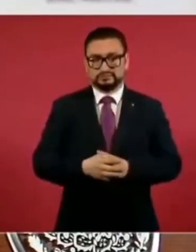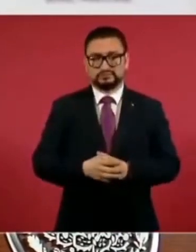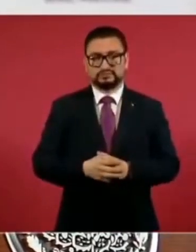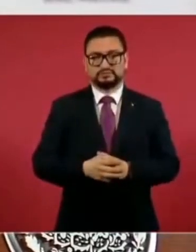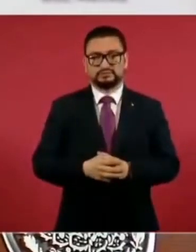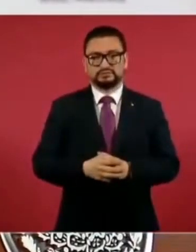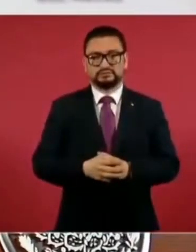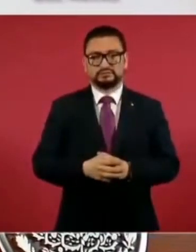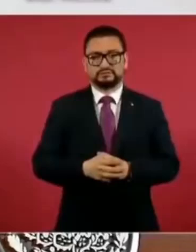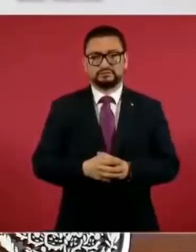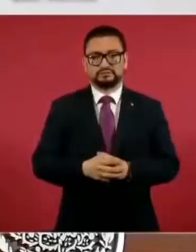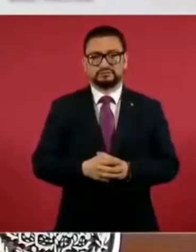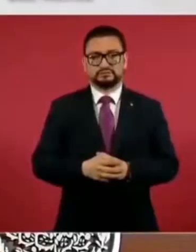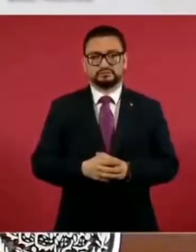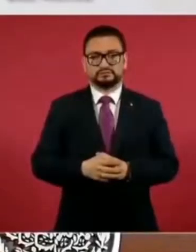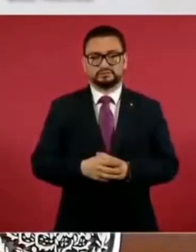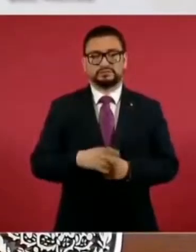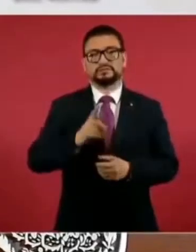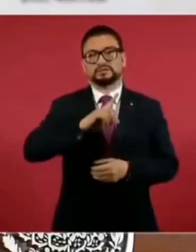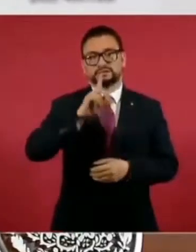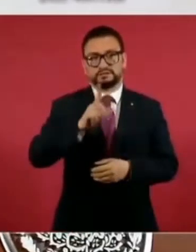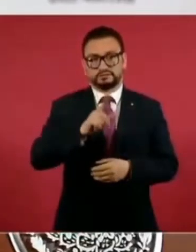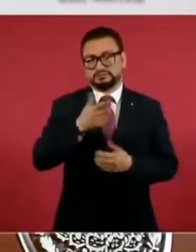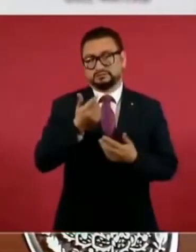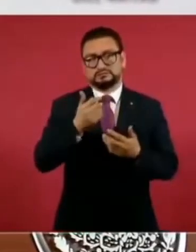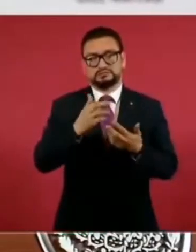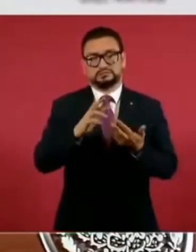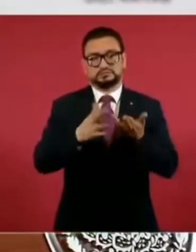Y la revolución no pudo